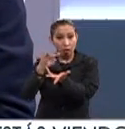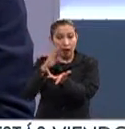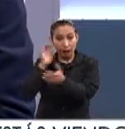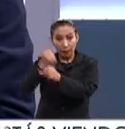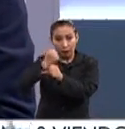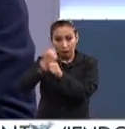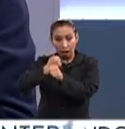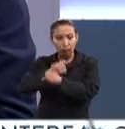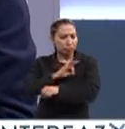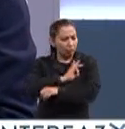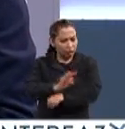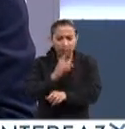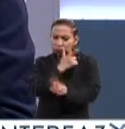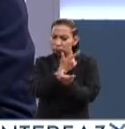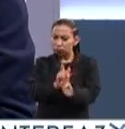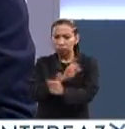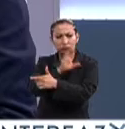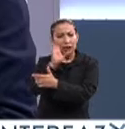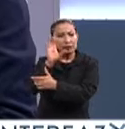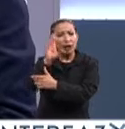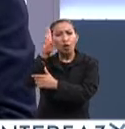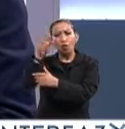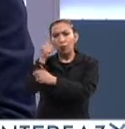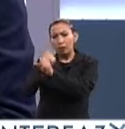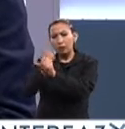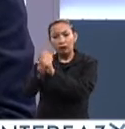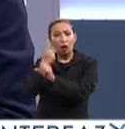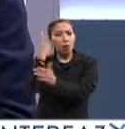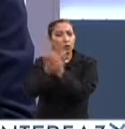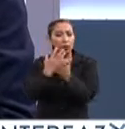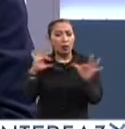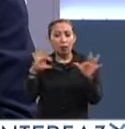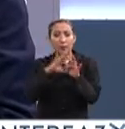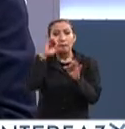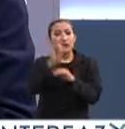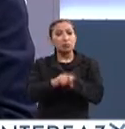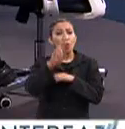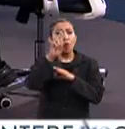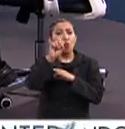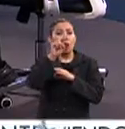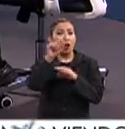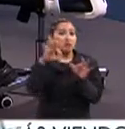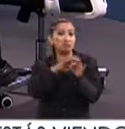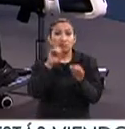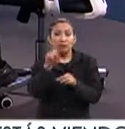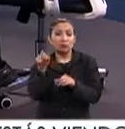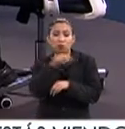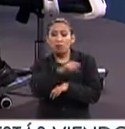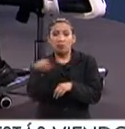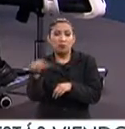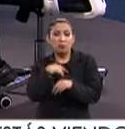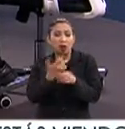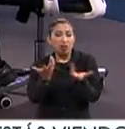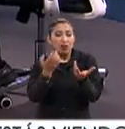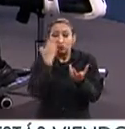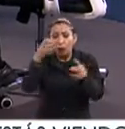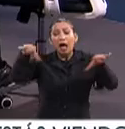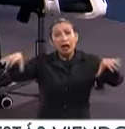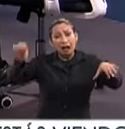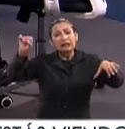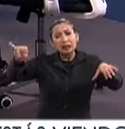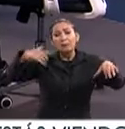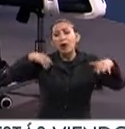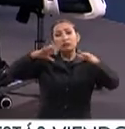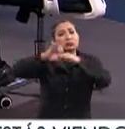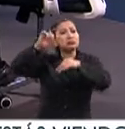a practicar. Sí, puede practicar a CEU, simplemente por formar parte de la institución, por formar parte de la universidad, de la UNAM,